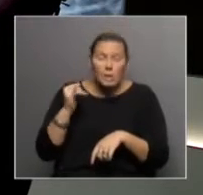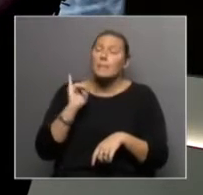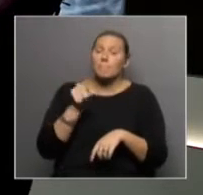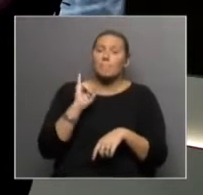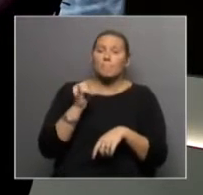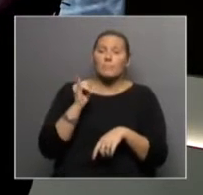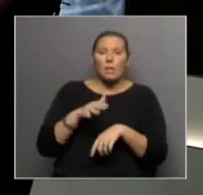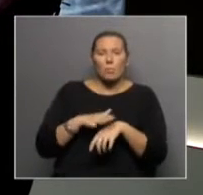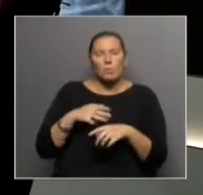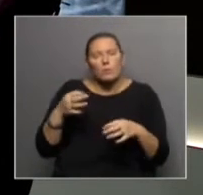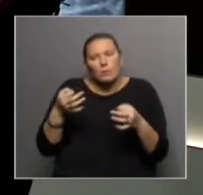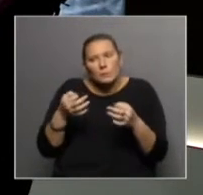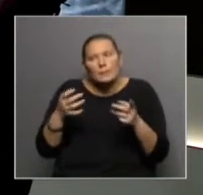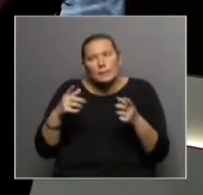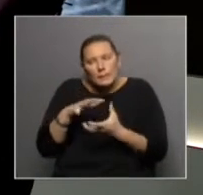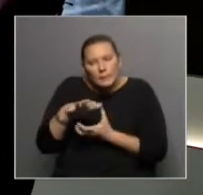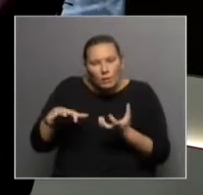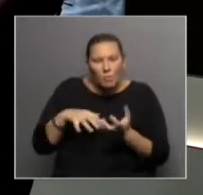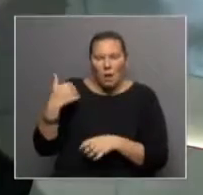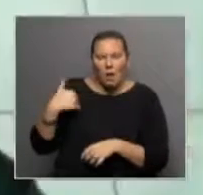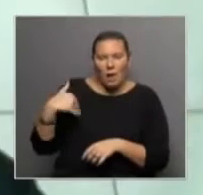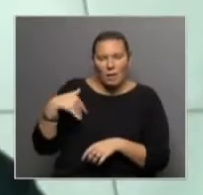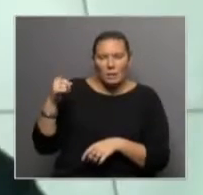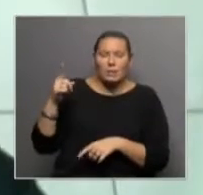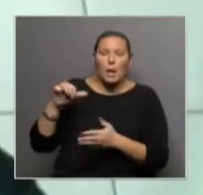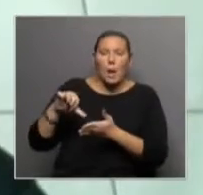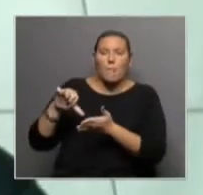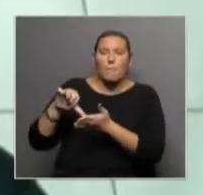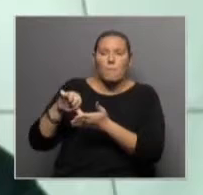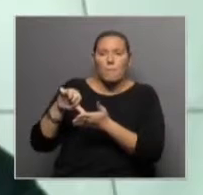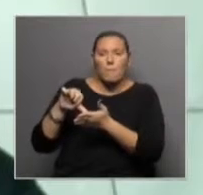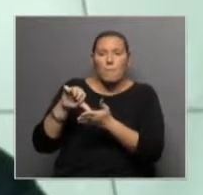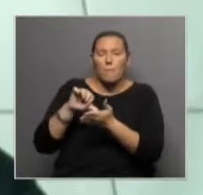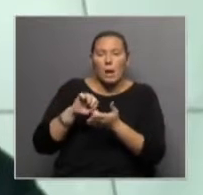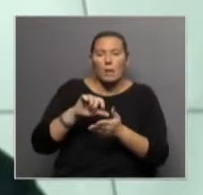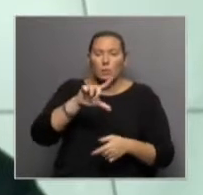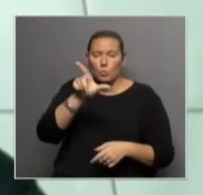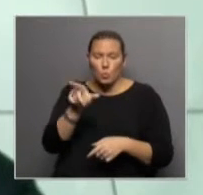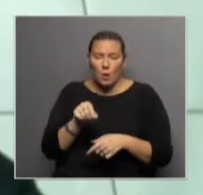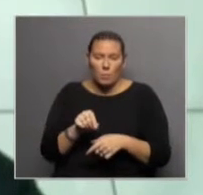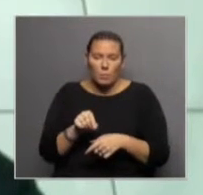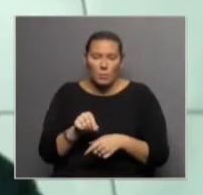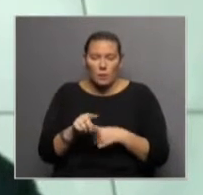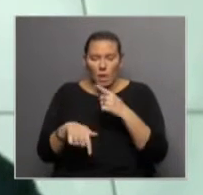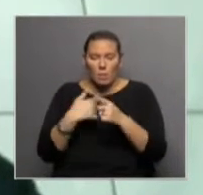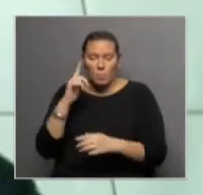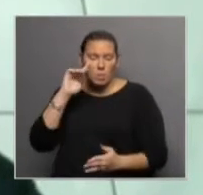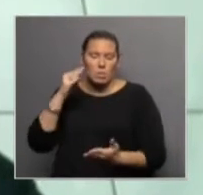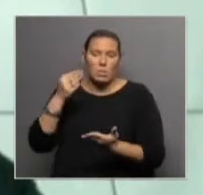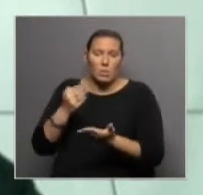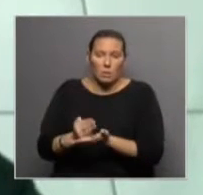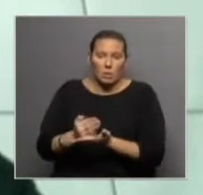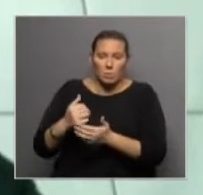Sí, era un momento muy especial de la Argentina, como todo país de Sudamérica, que después de una dictadura